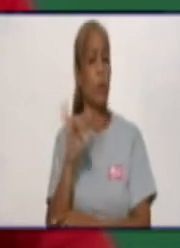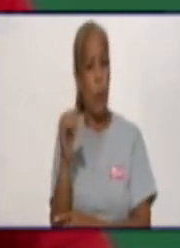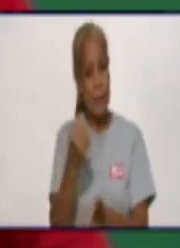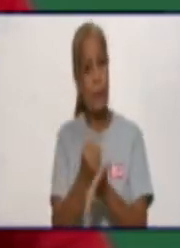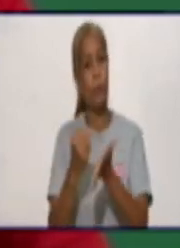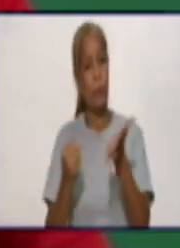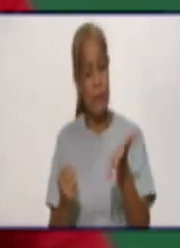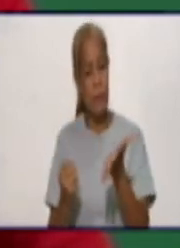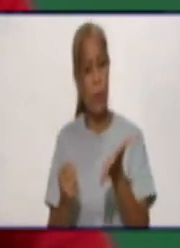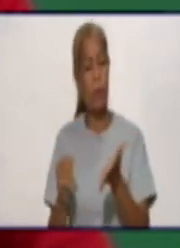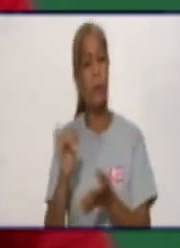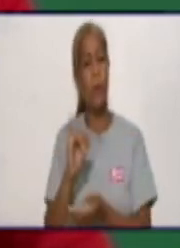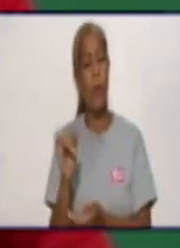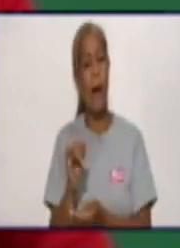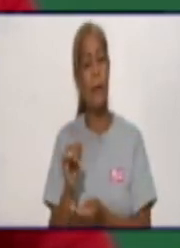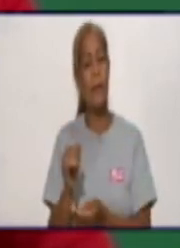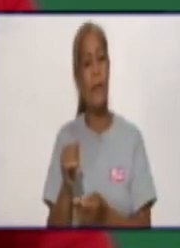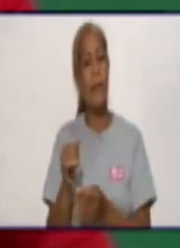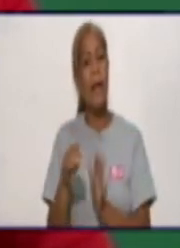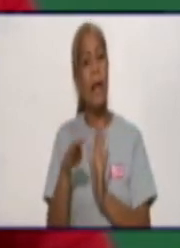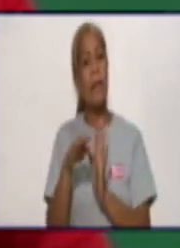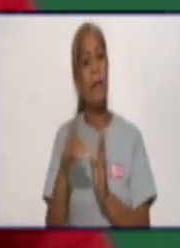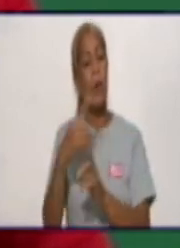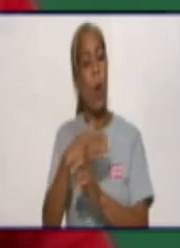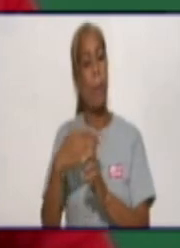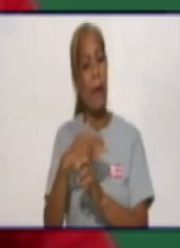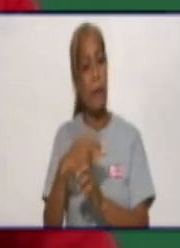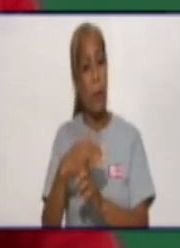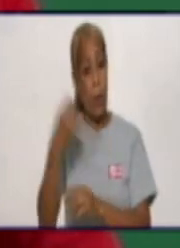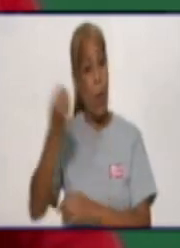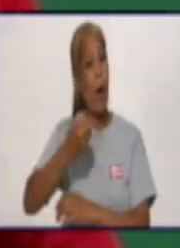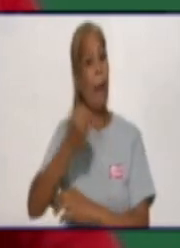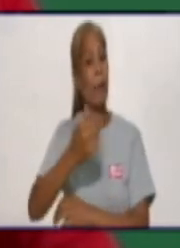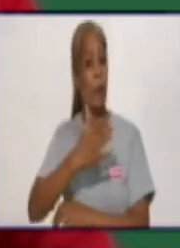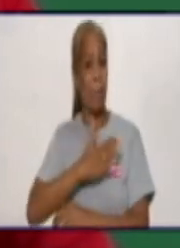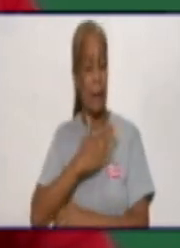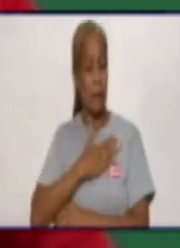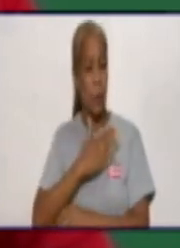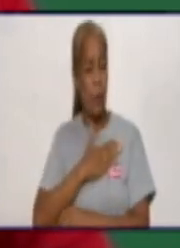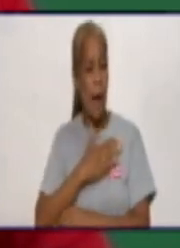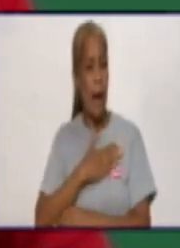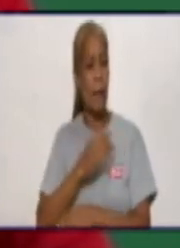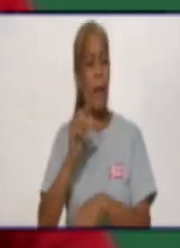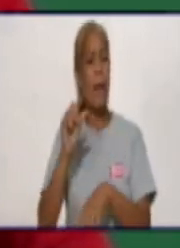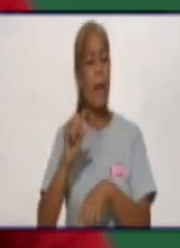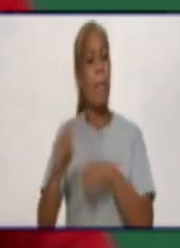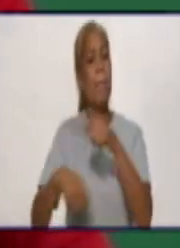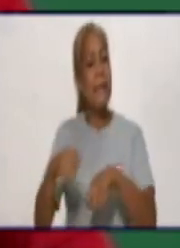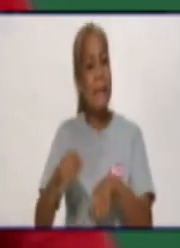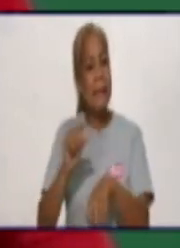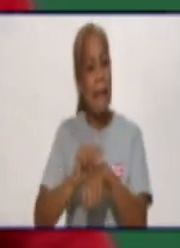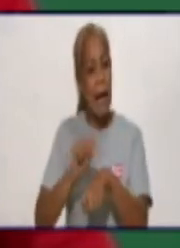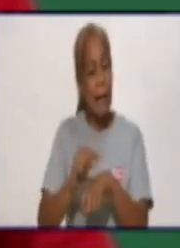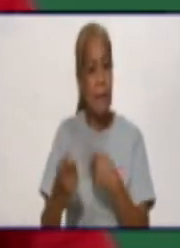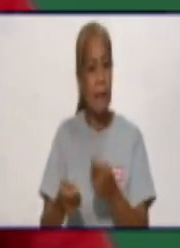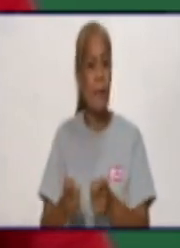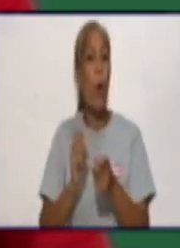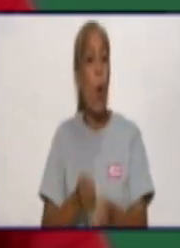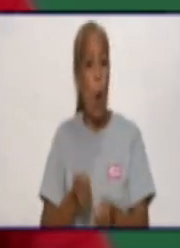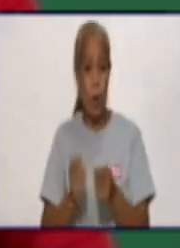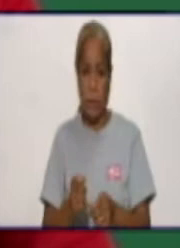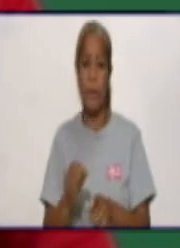circulación de los medios de transporte los camioneros los particulares visitas y coches y todos los medios transporte a partir de ese momento